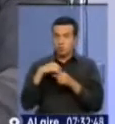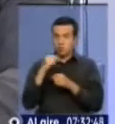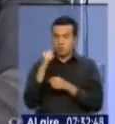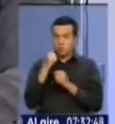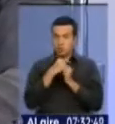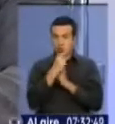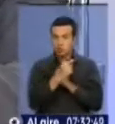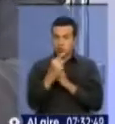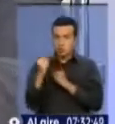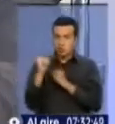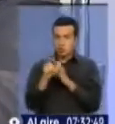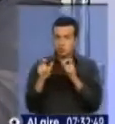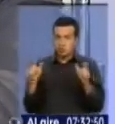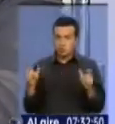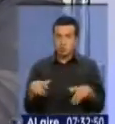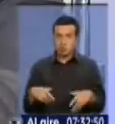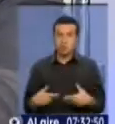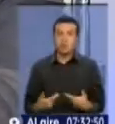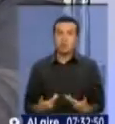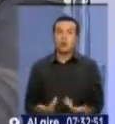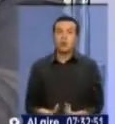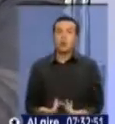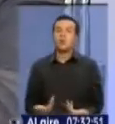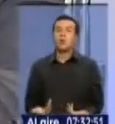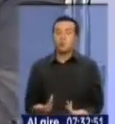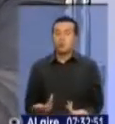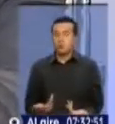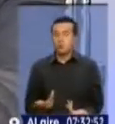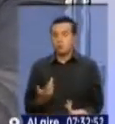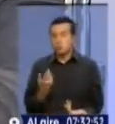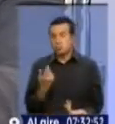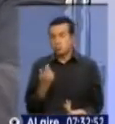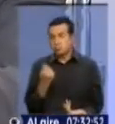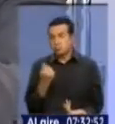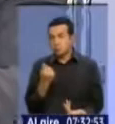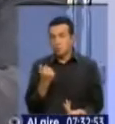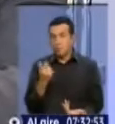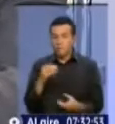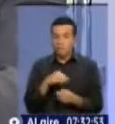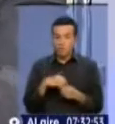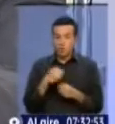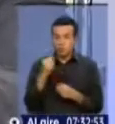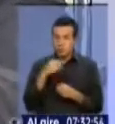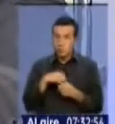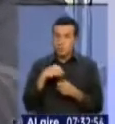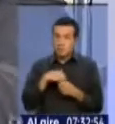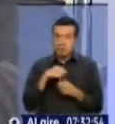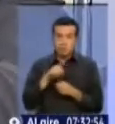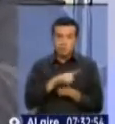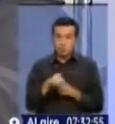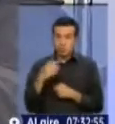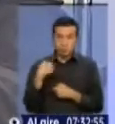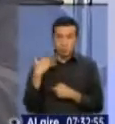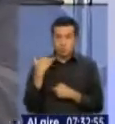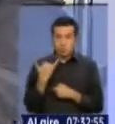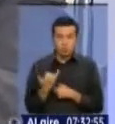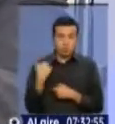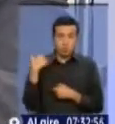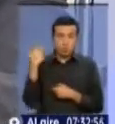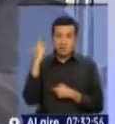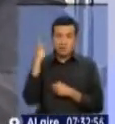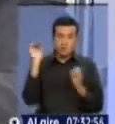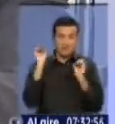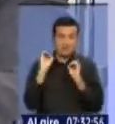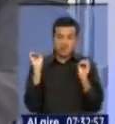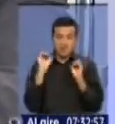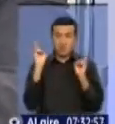quien que haya sido afectado vaya dejando un porcentaje pequeño este fondo sirva para que quienes no tienen hoy en día producto